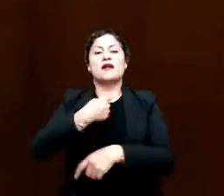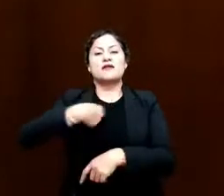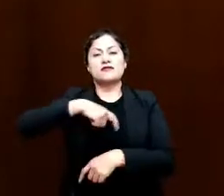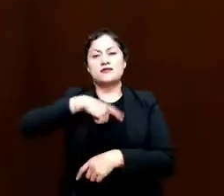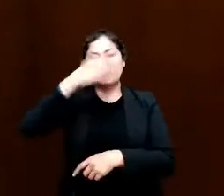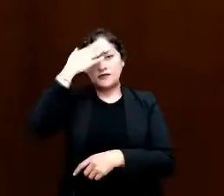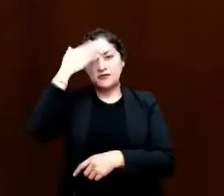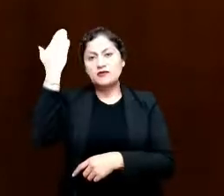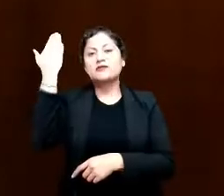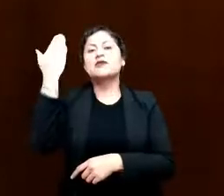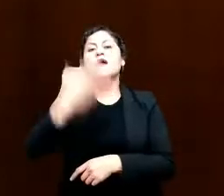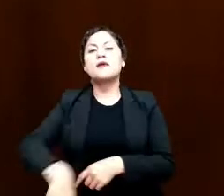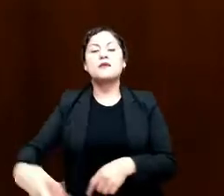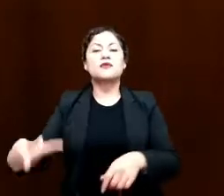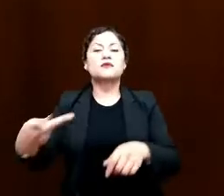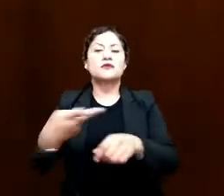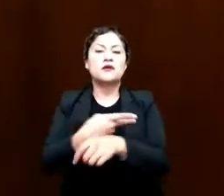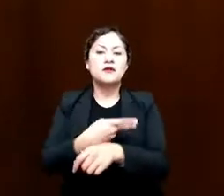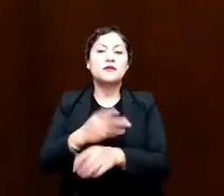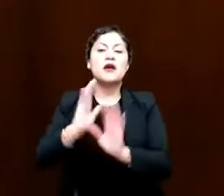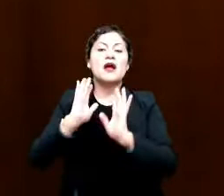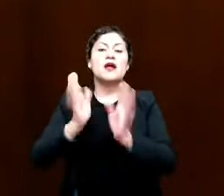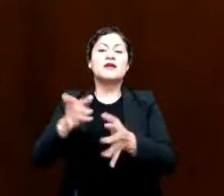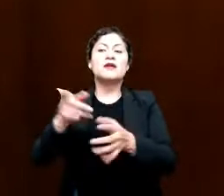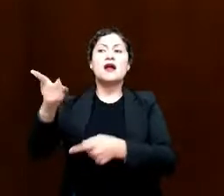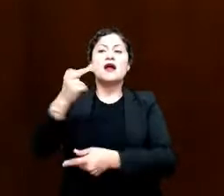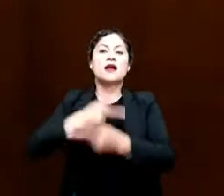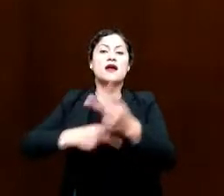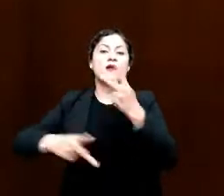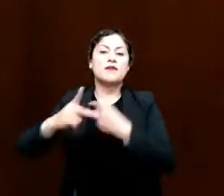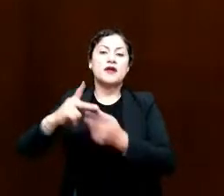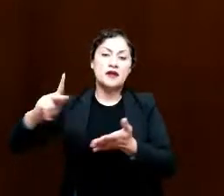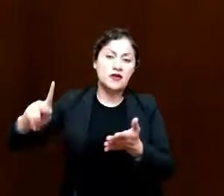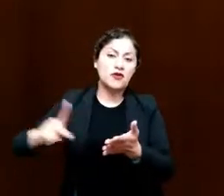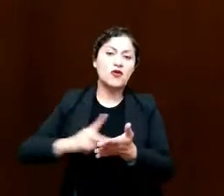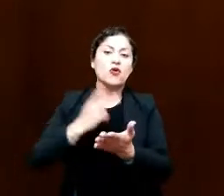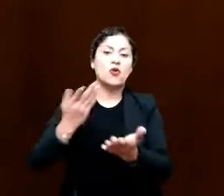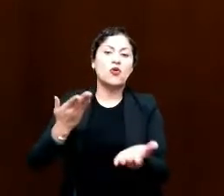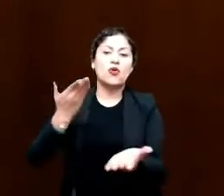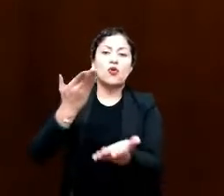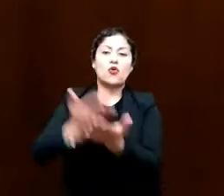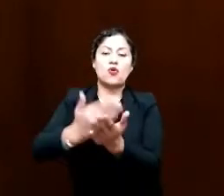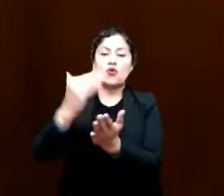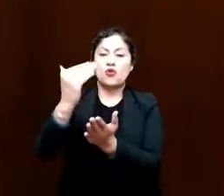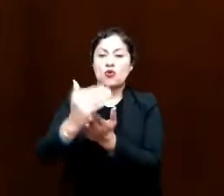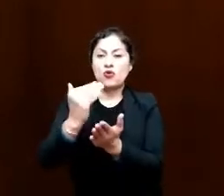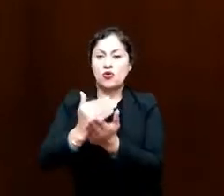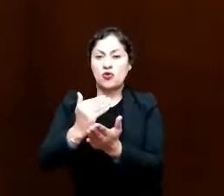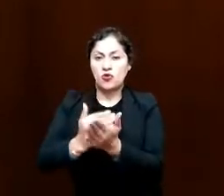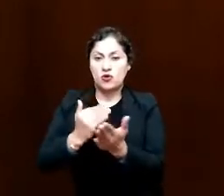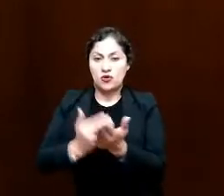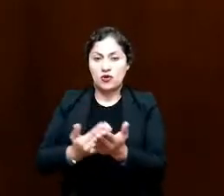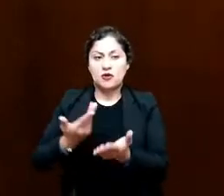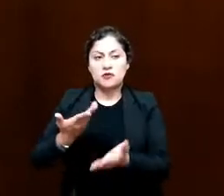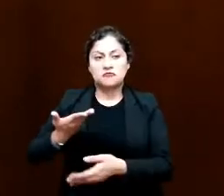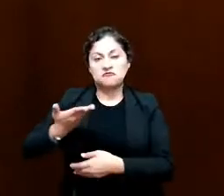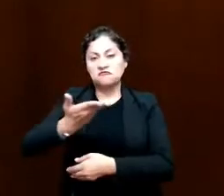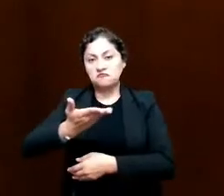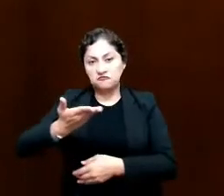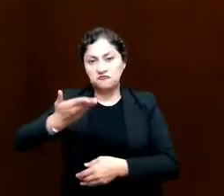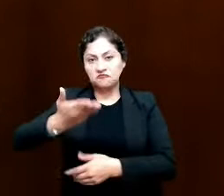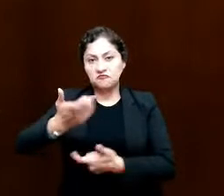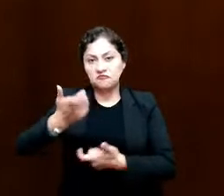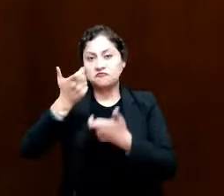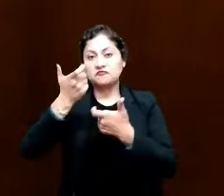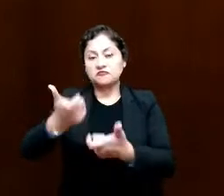allá vienen otra vez por su presupuesto para todos los sectores que se aislarán en una expresión